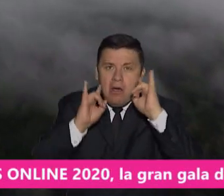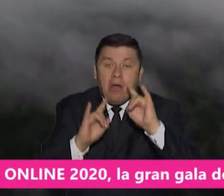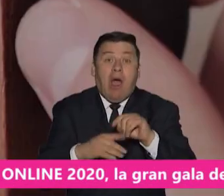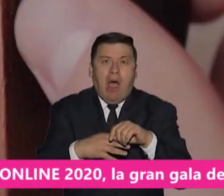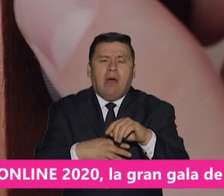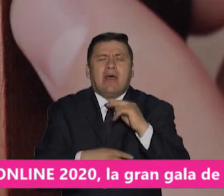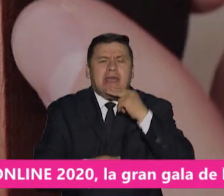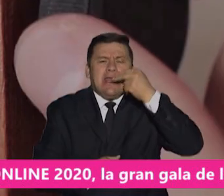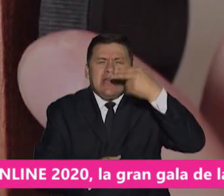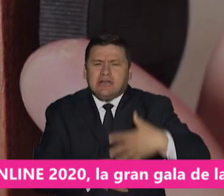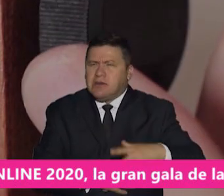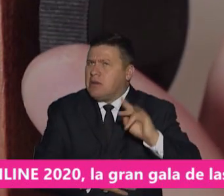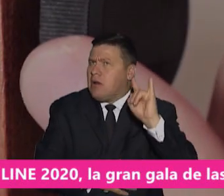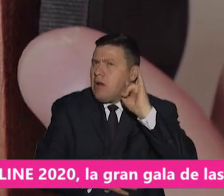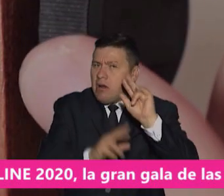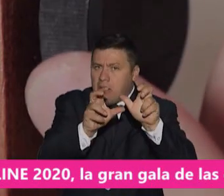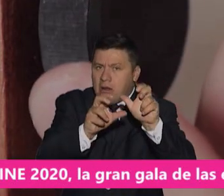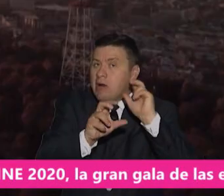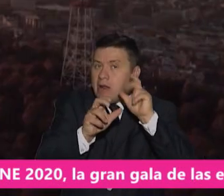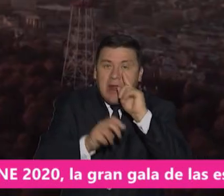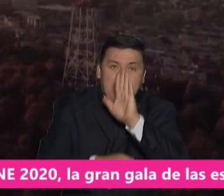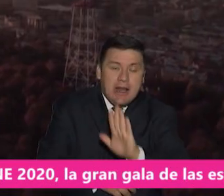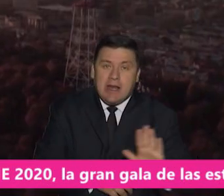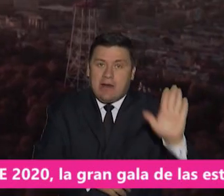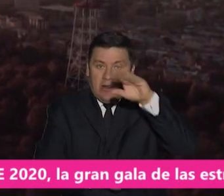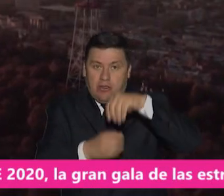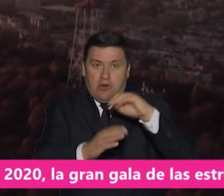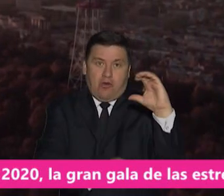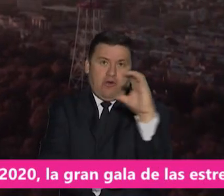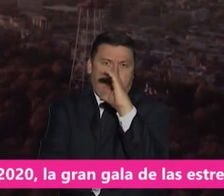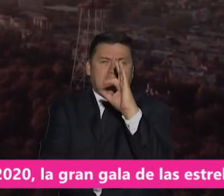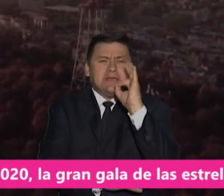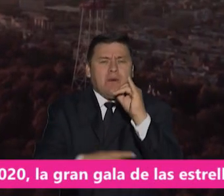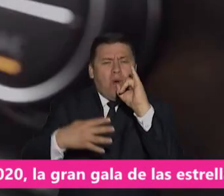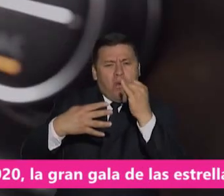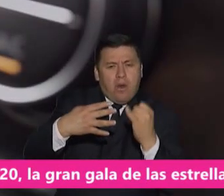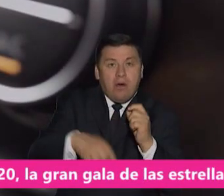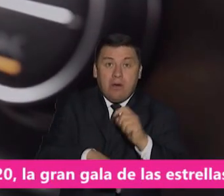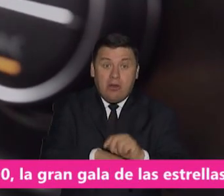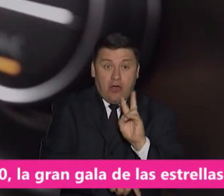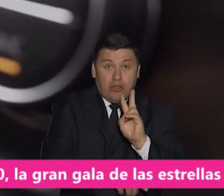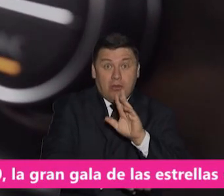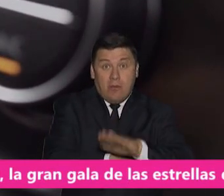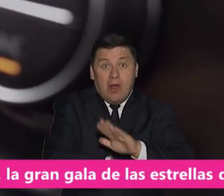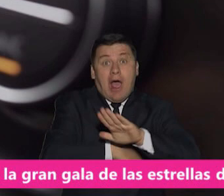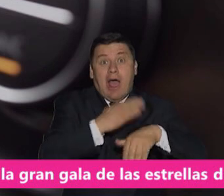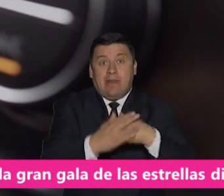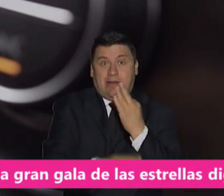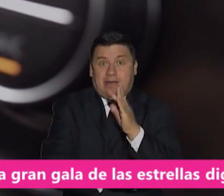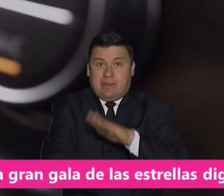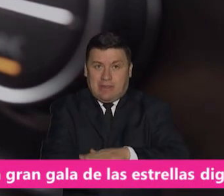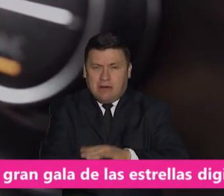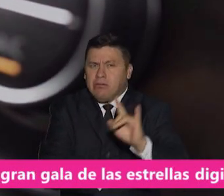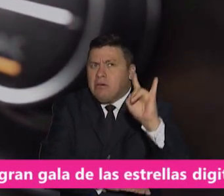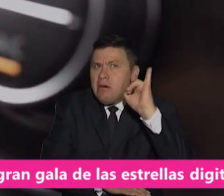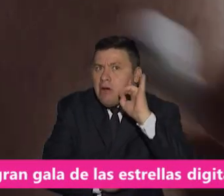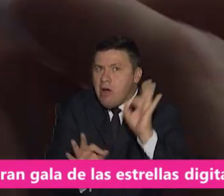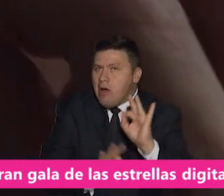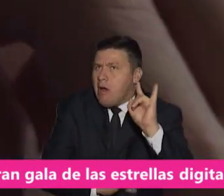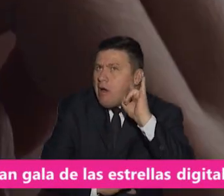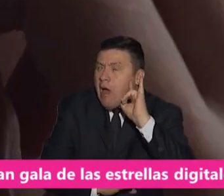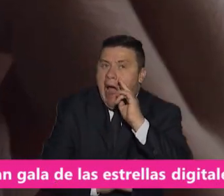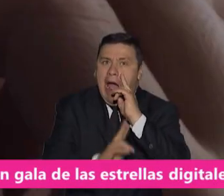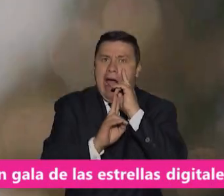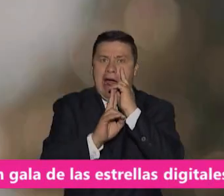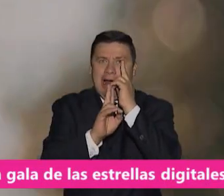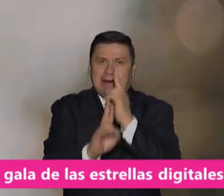en la selva, cerca del valle o en la montaña. Sintoniza Historias en Alta Voz en la Radio Nacional de Colombia todos los